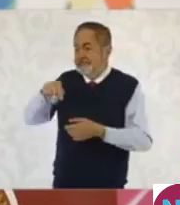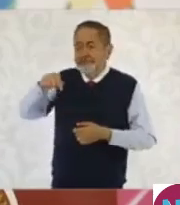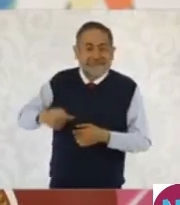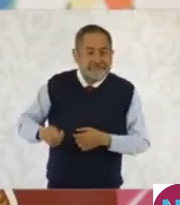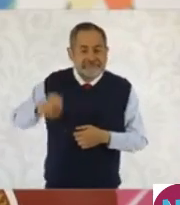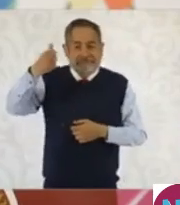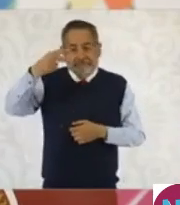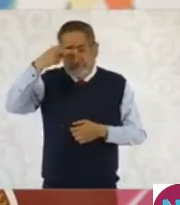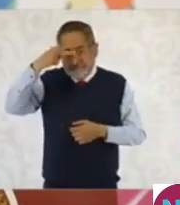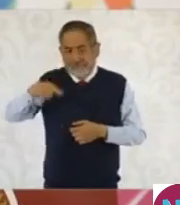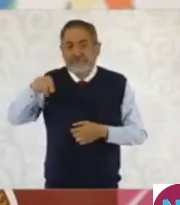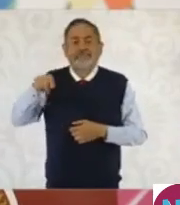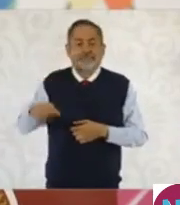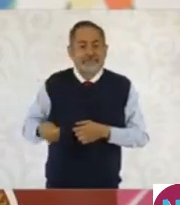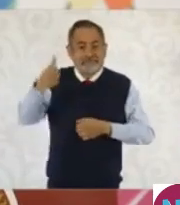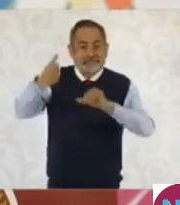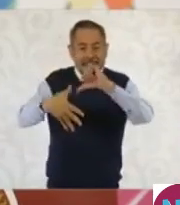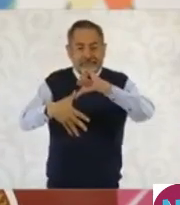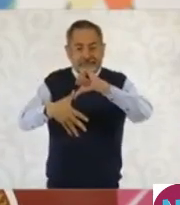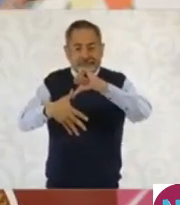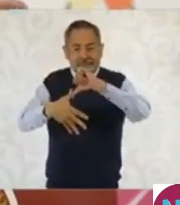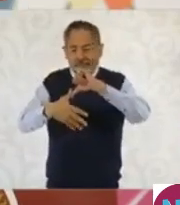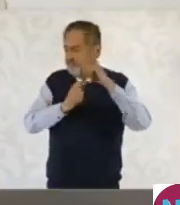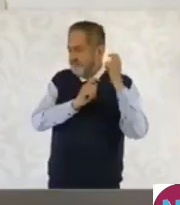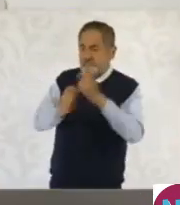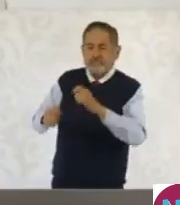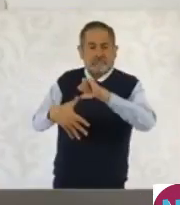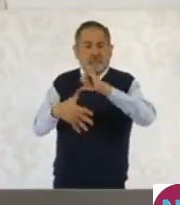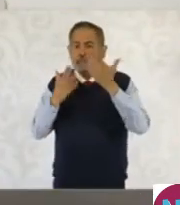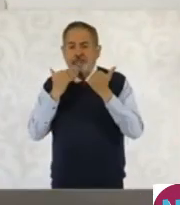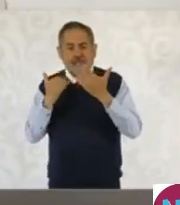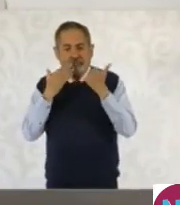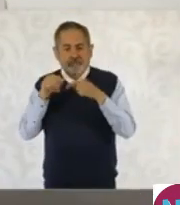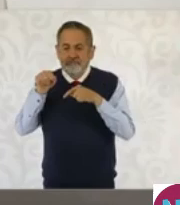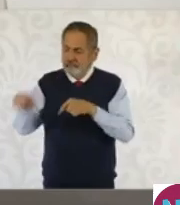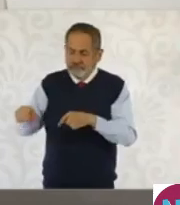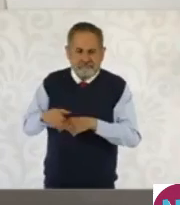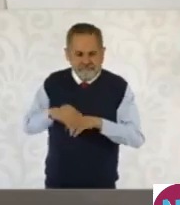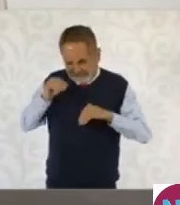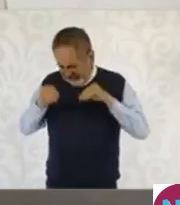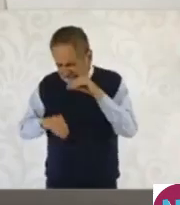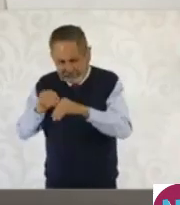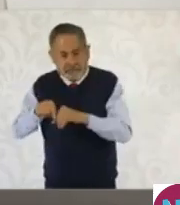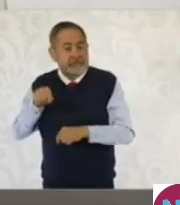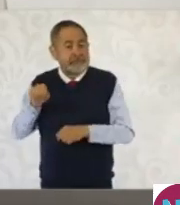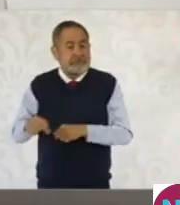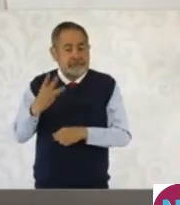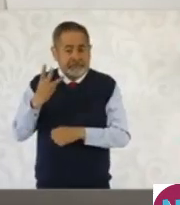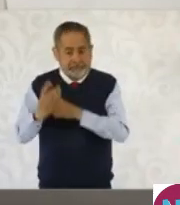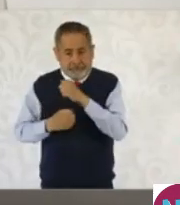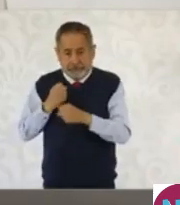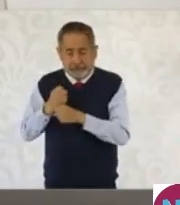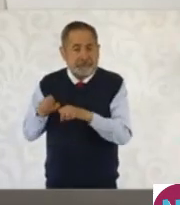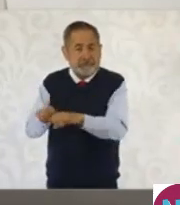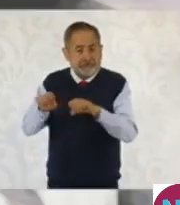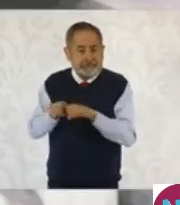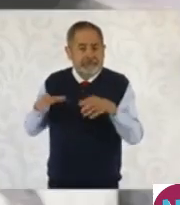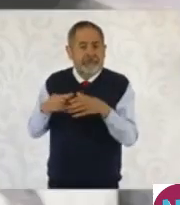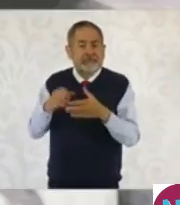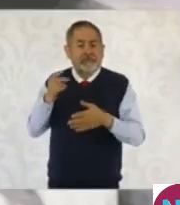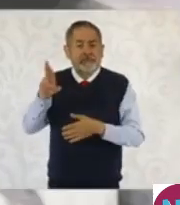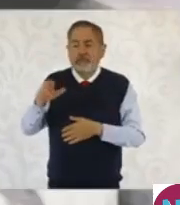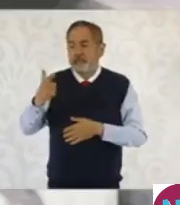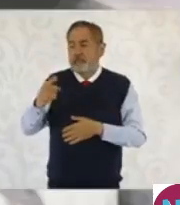en México y el primero en Latinoamérica en recibirlo. Para lograr esta certificación, durante 3 años todo el equipo del doctor